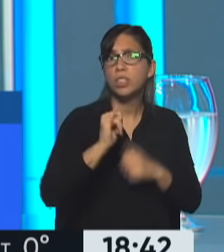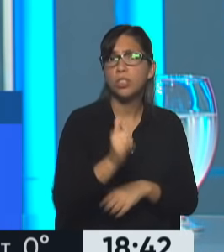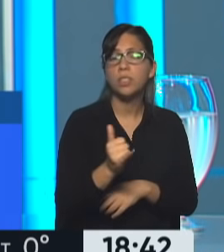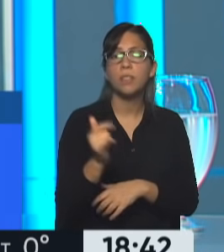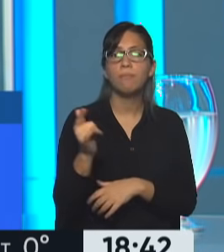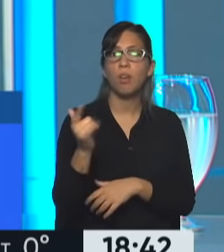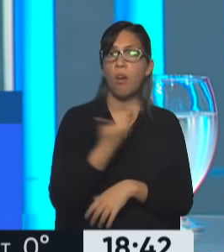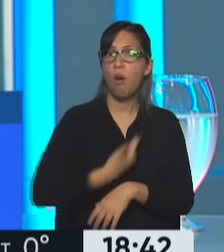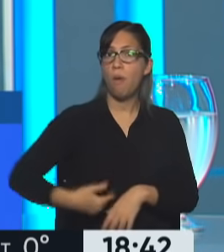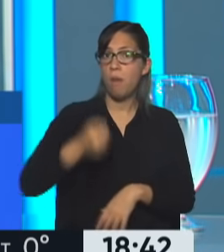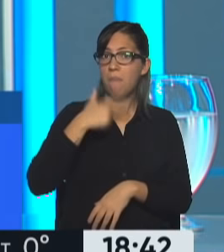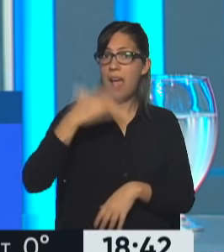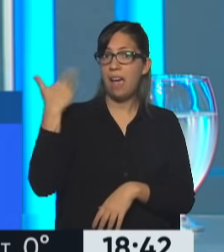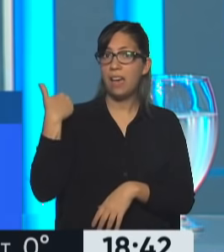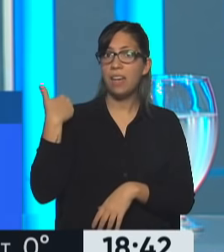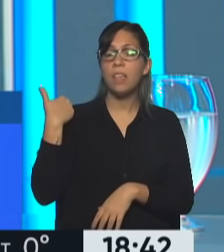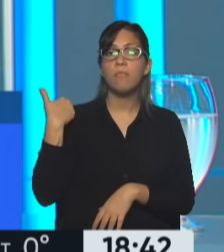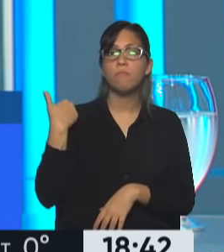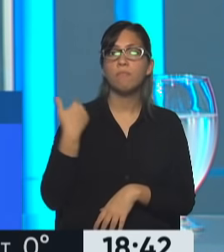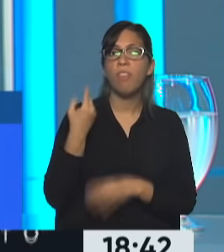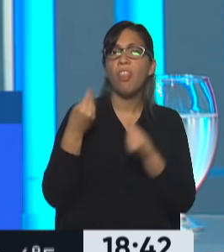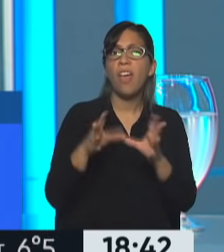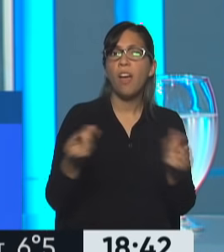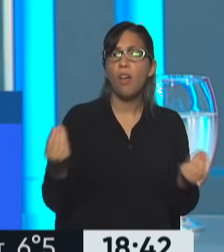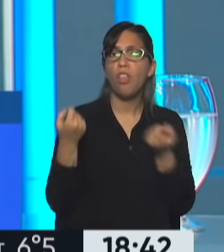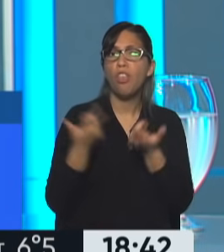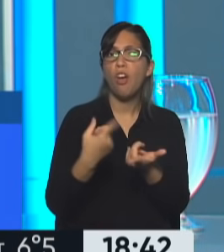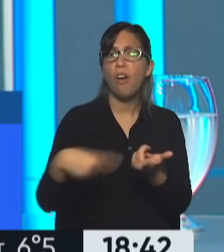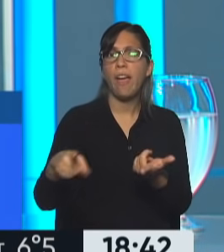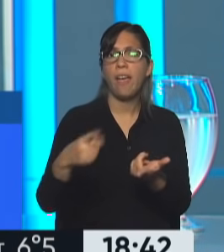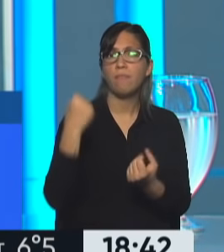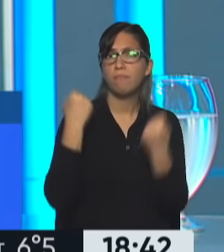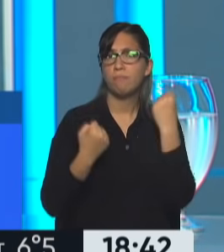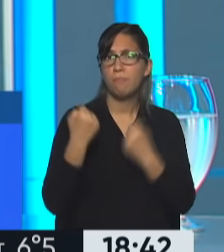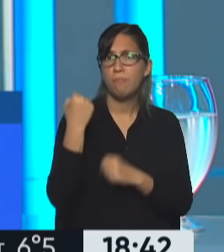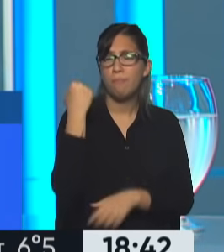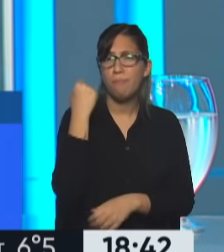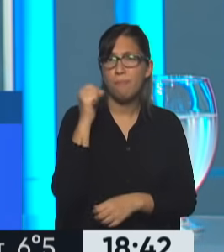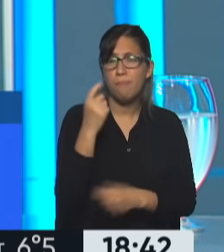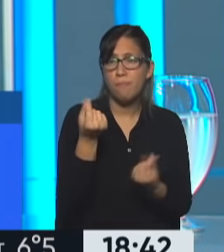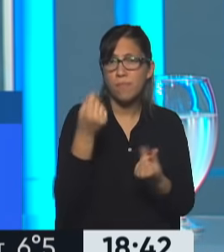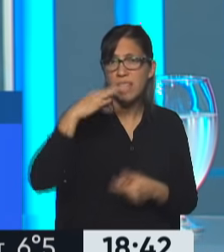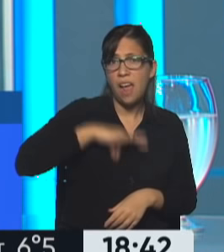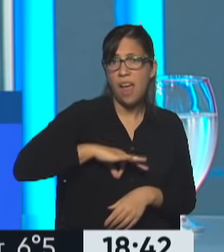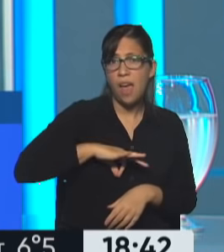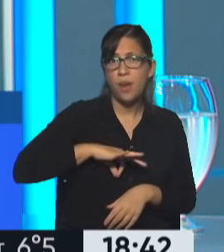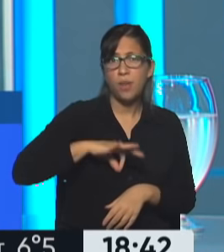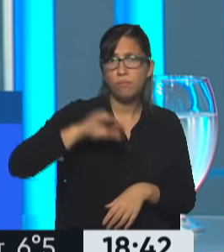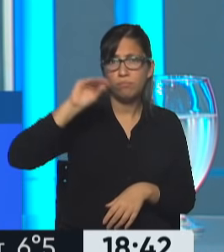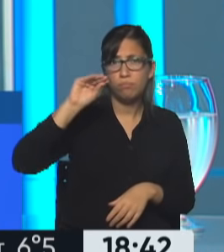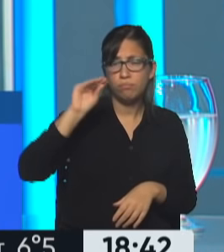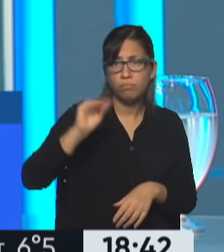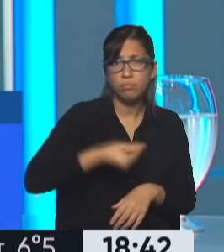dejó el gobierno de Mauricio Macri es el poder adquisitivo destrozado donde lo mires. Si lo mirás en pesos, 20% del salario perdió